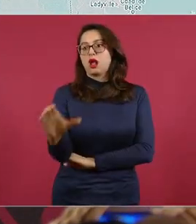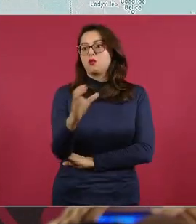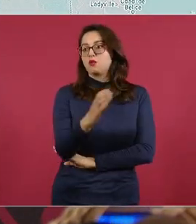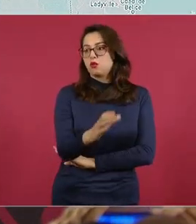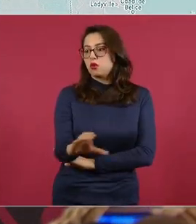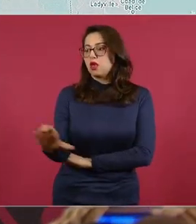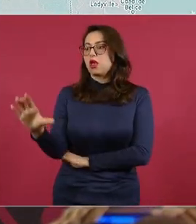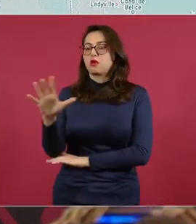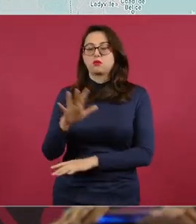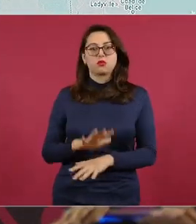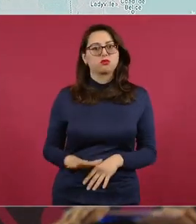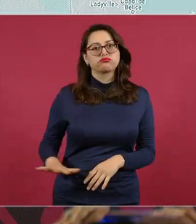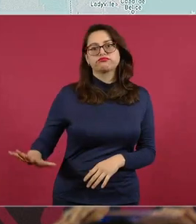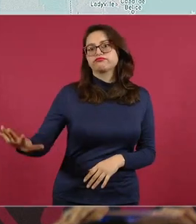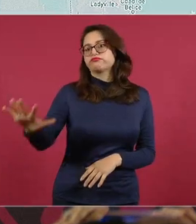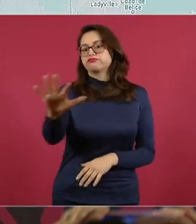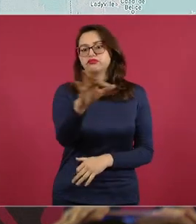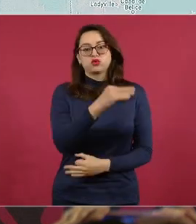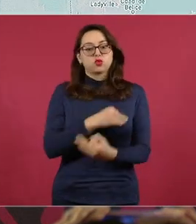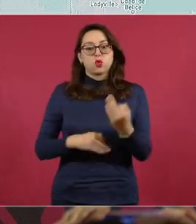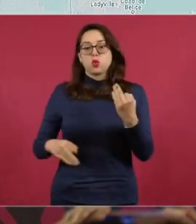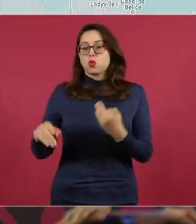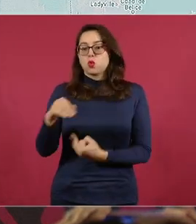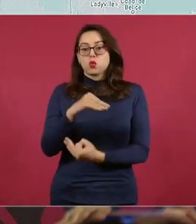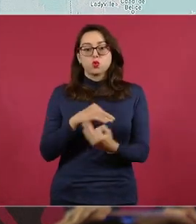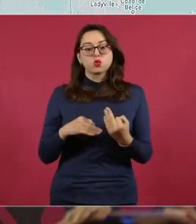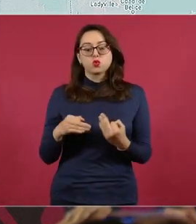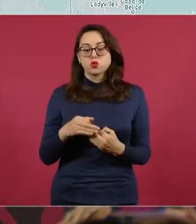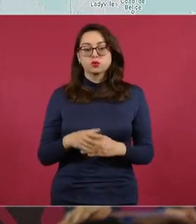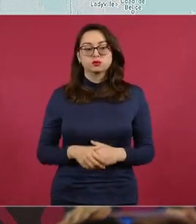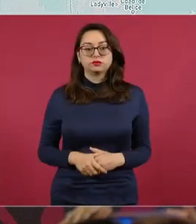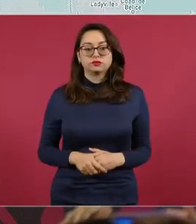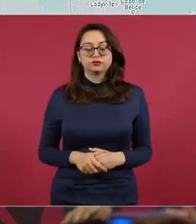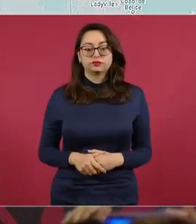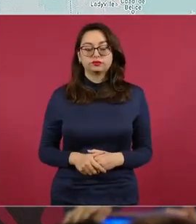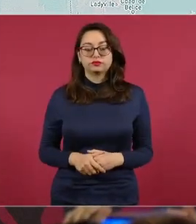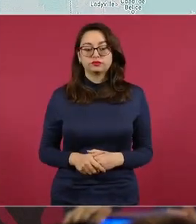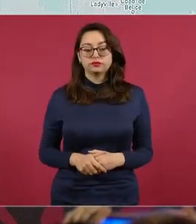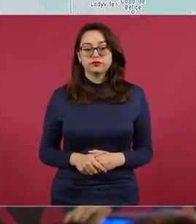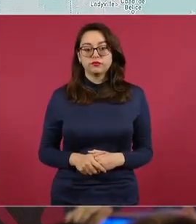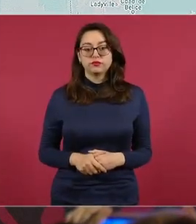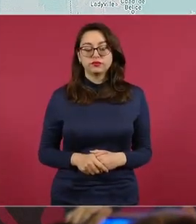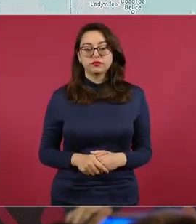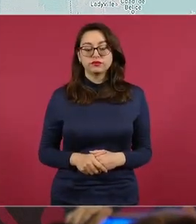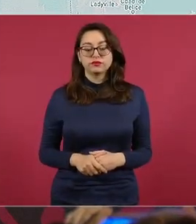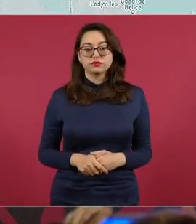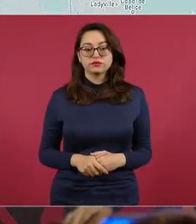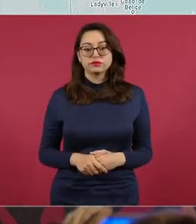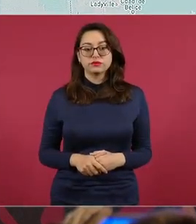está pues es Pablo García, está